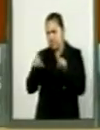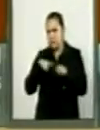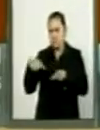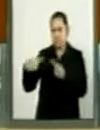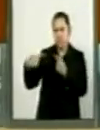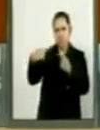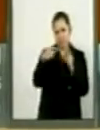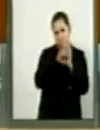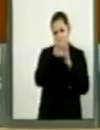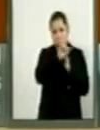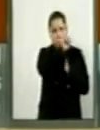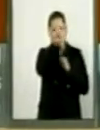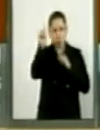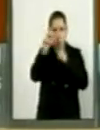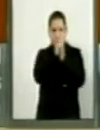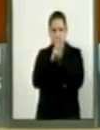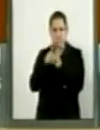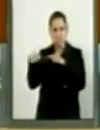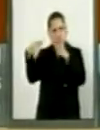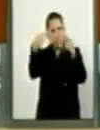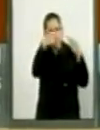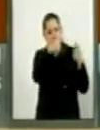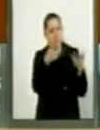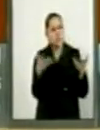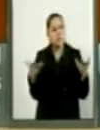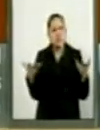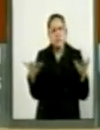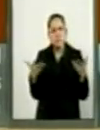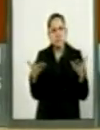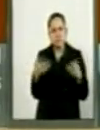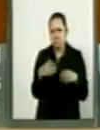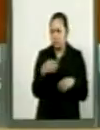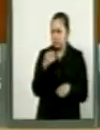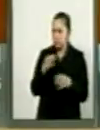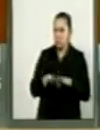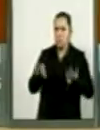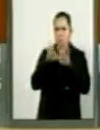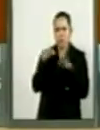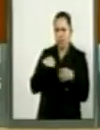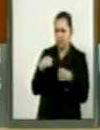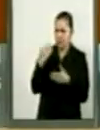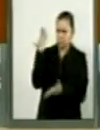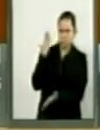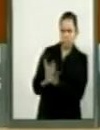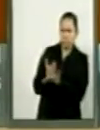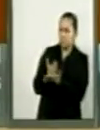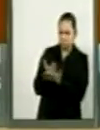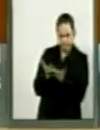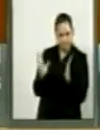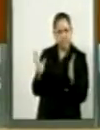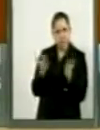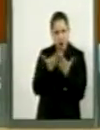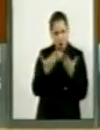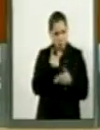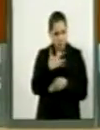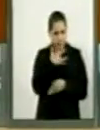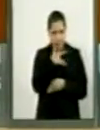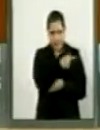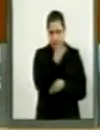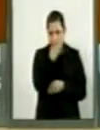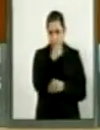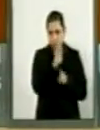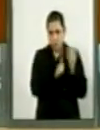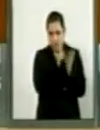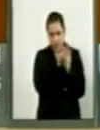que amenazan la solidaridad internacional. Estoy convencida que la reforma constitucional en materia de asilo y condición de